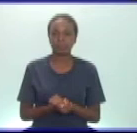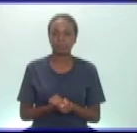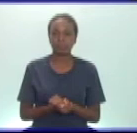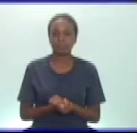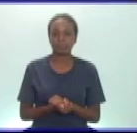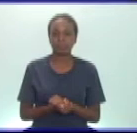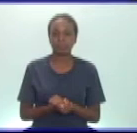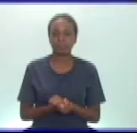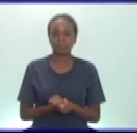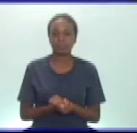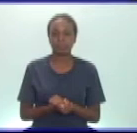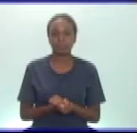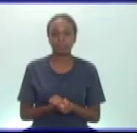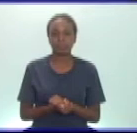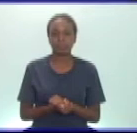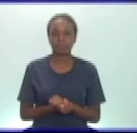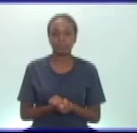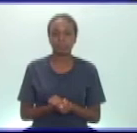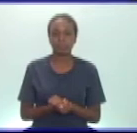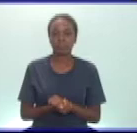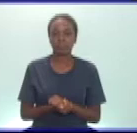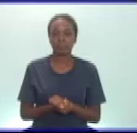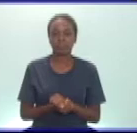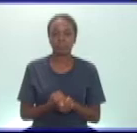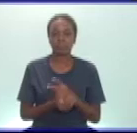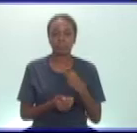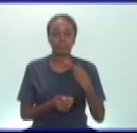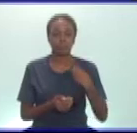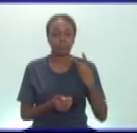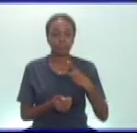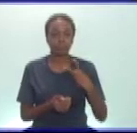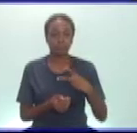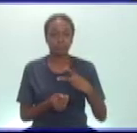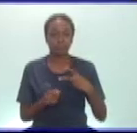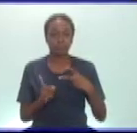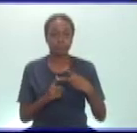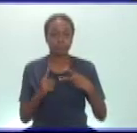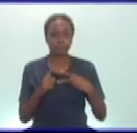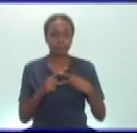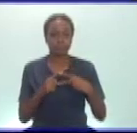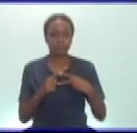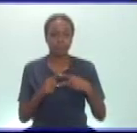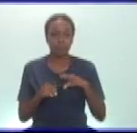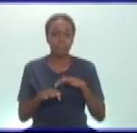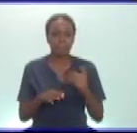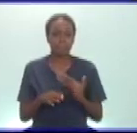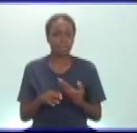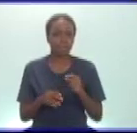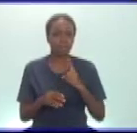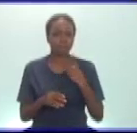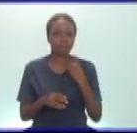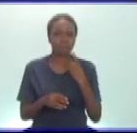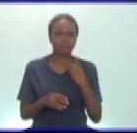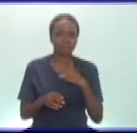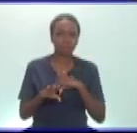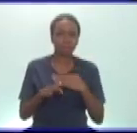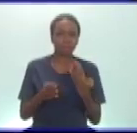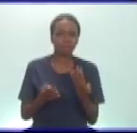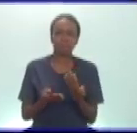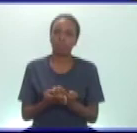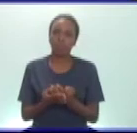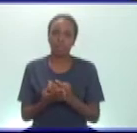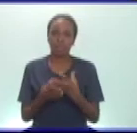complemento circunstancial de lugar en su obra, que tampoco es necesario que usted clasifique las circunstancias porque a veces son muchas y no